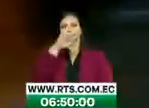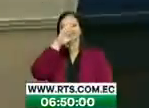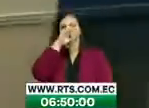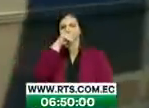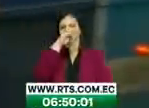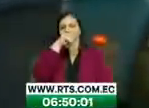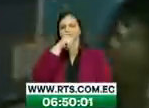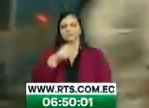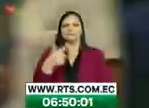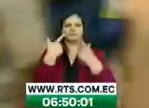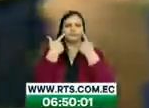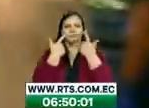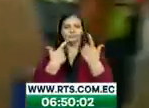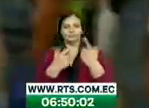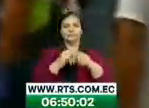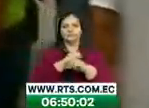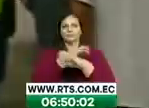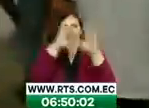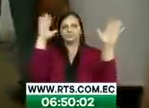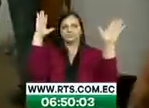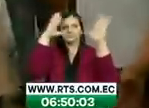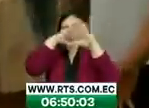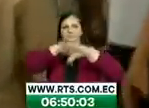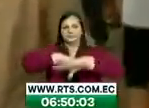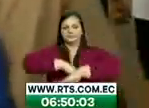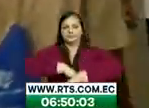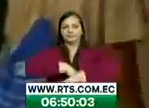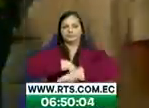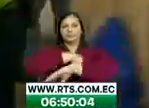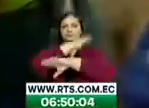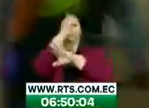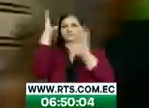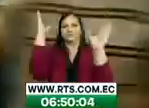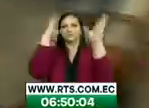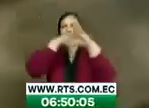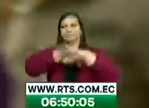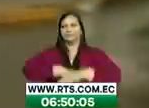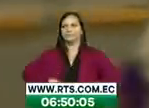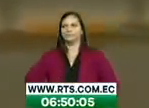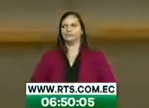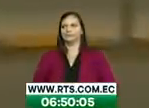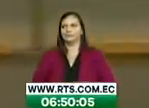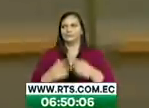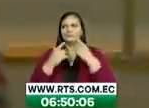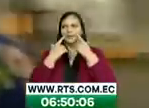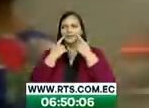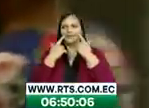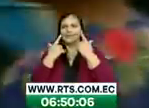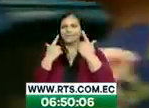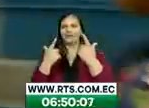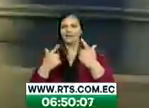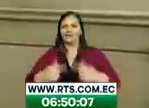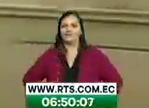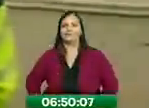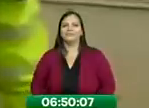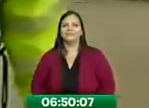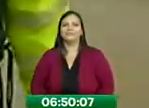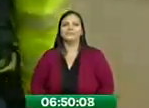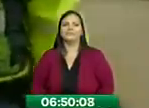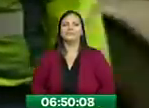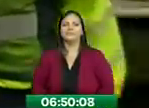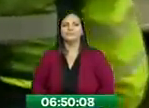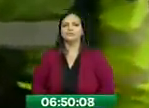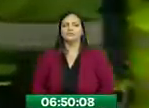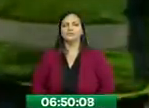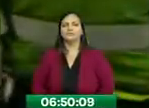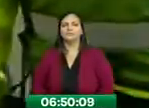seguirá haciendo hasta horas de la noche para poner orden en la circulación de los vehículos en el puerto principal. Vamos a conversar